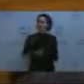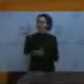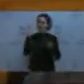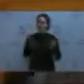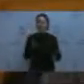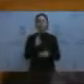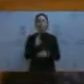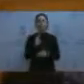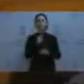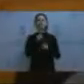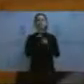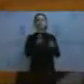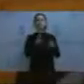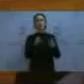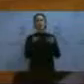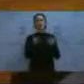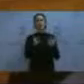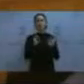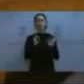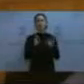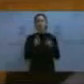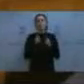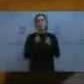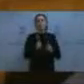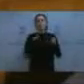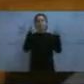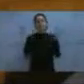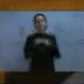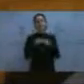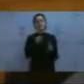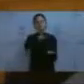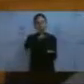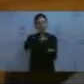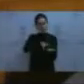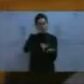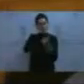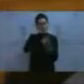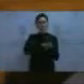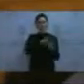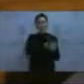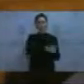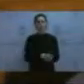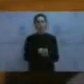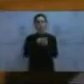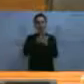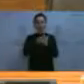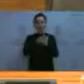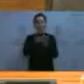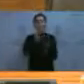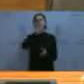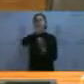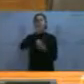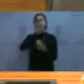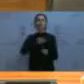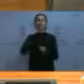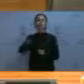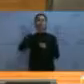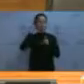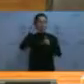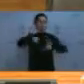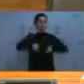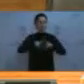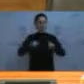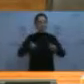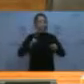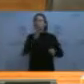es ¿en qué consiste el programa piloto para el uso del asturiano como lengua vehicular en el sistema educativo asturiano? Gracias, señoría. Señor